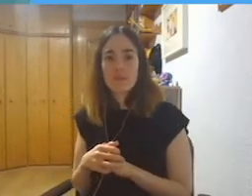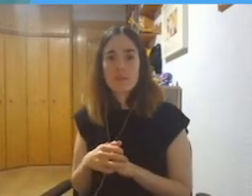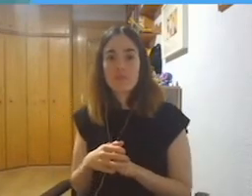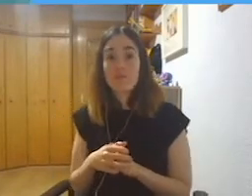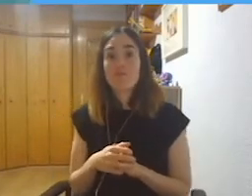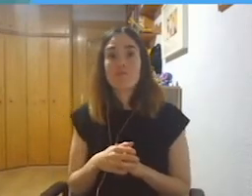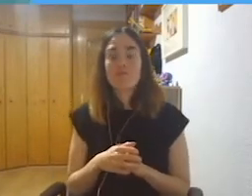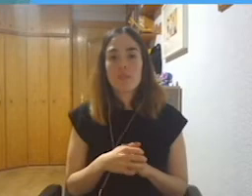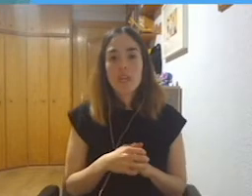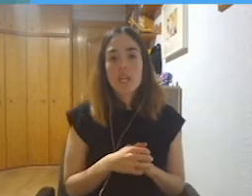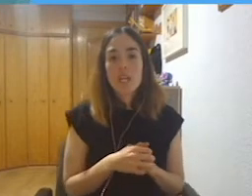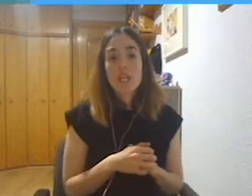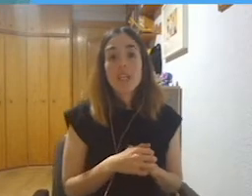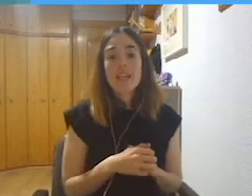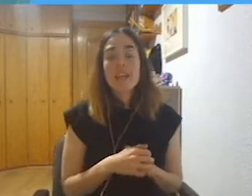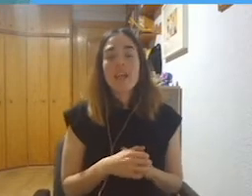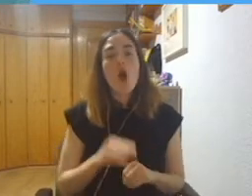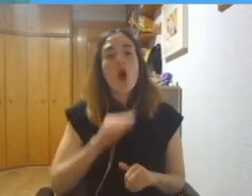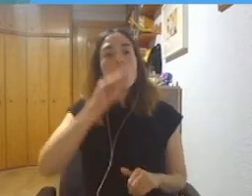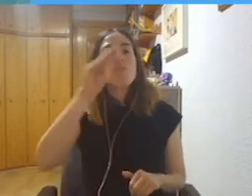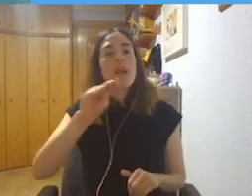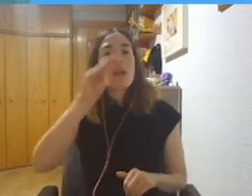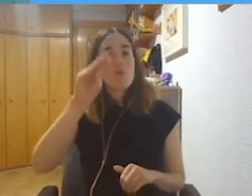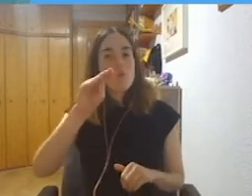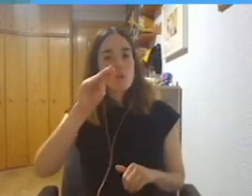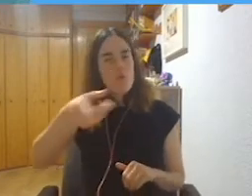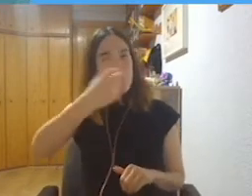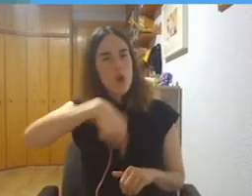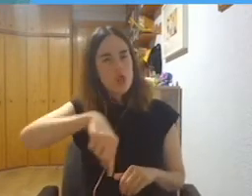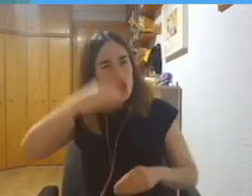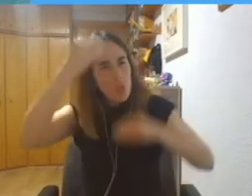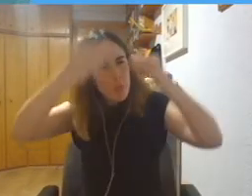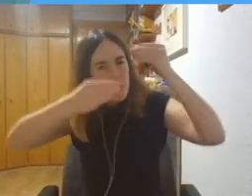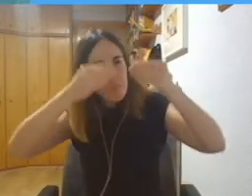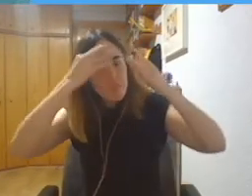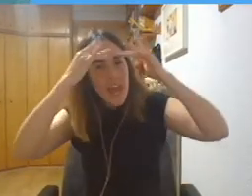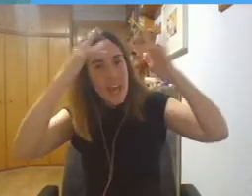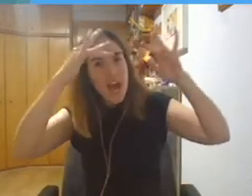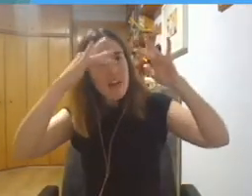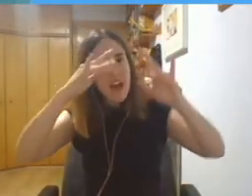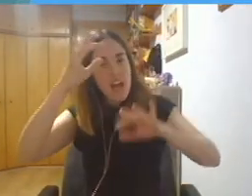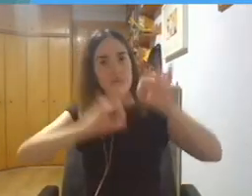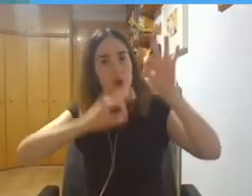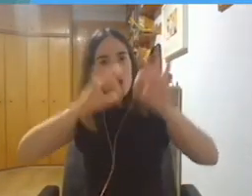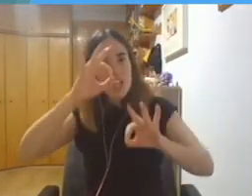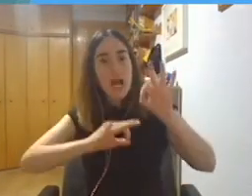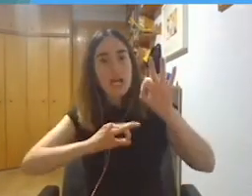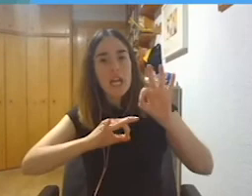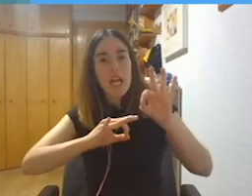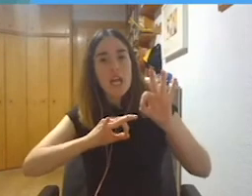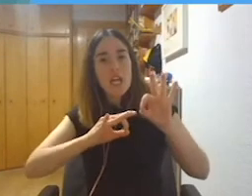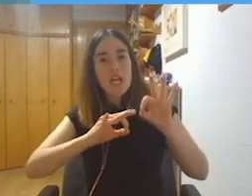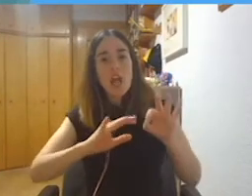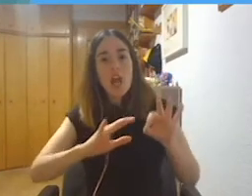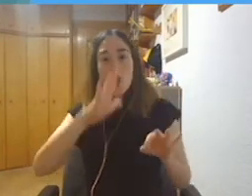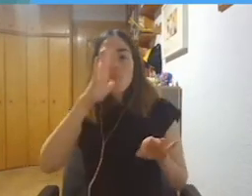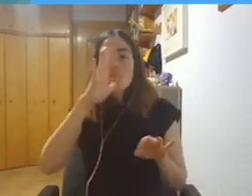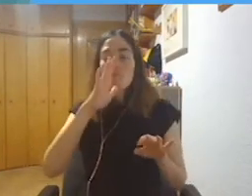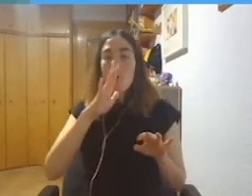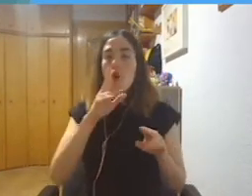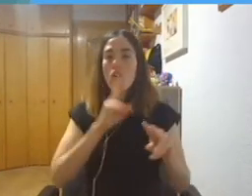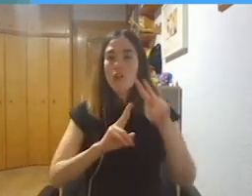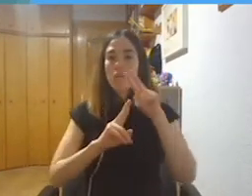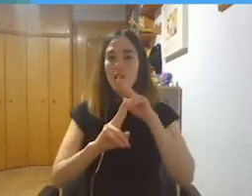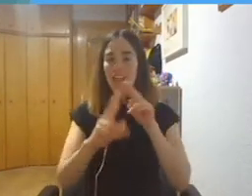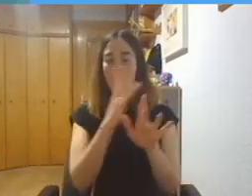Ni más ni menos. Y os pregunto por el chat, ¿os lo esperabais? ¿Os esperabais estas cifras, este porcentaje? Porque por lo que he visto en vuestras respuestas